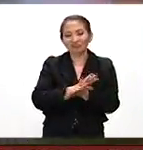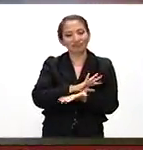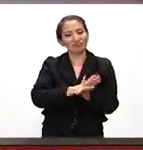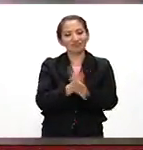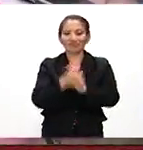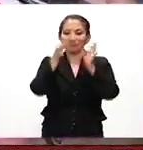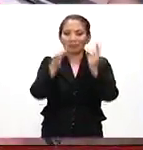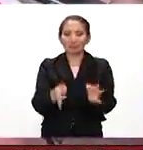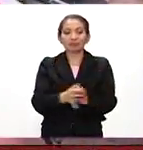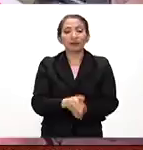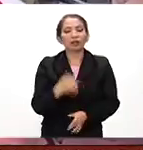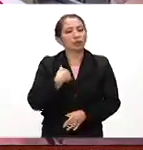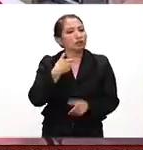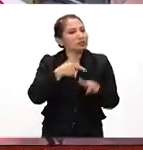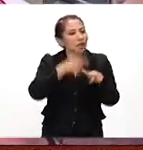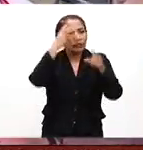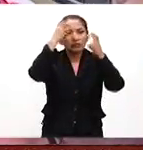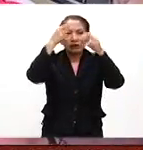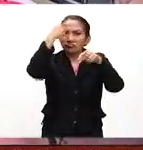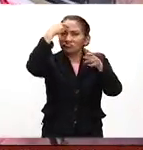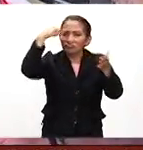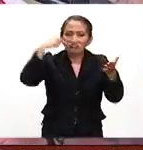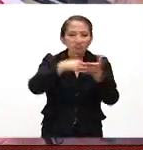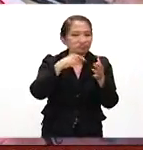cumpliendo. Sigo soñando y sigo creyendo